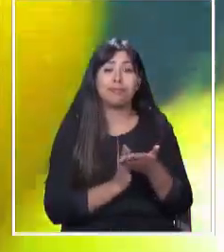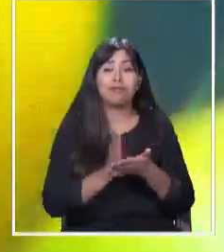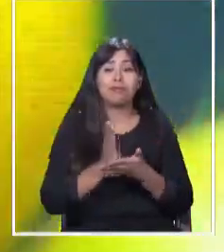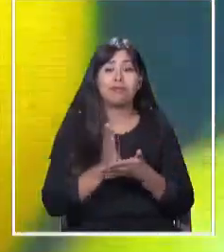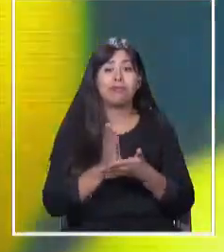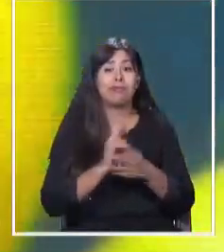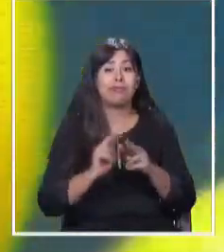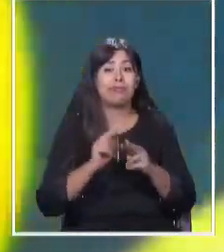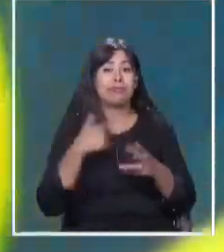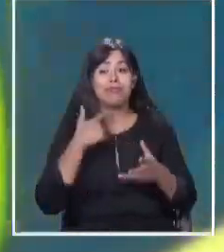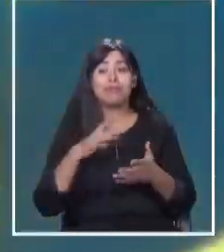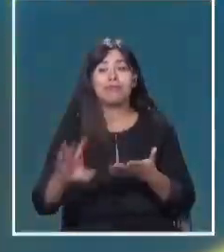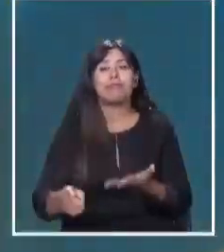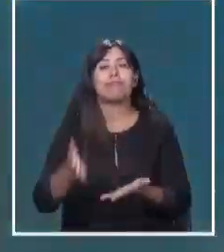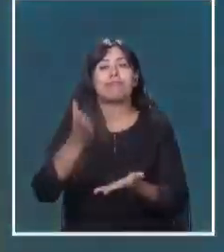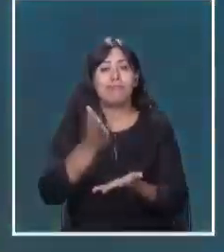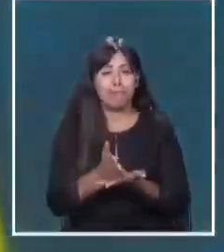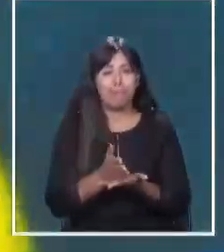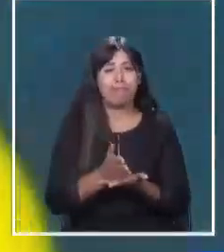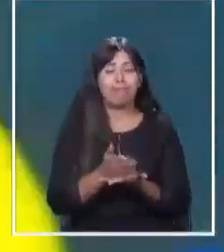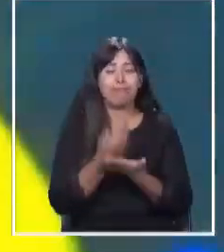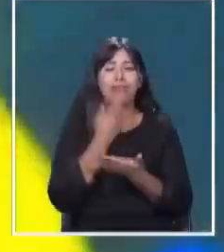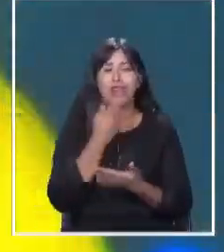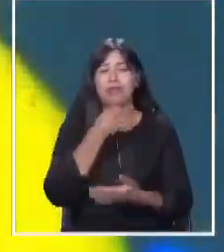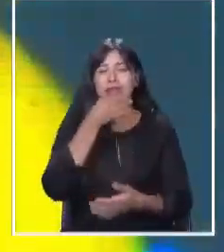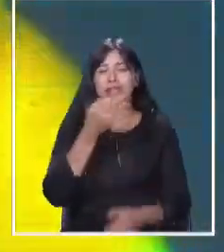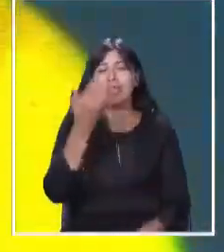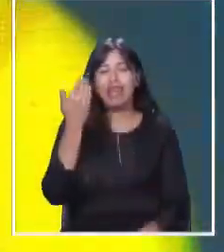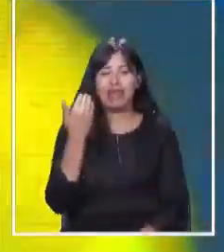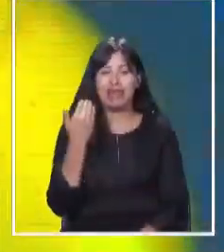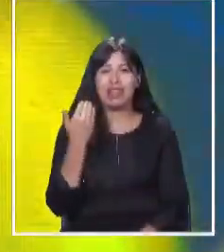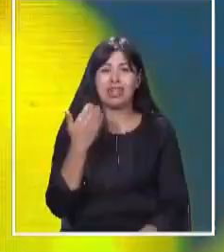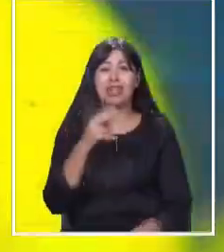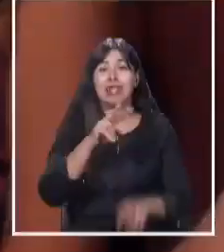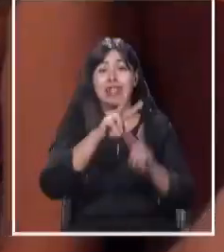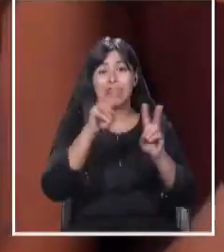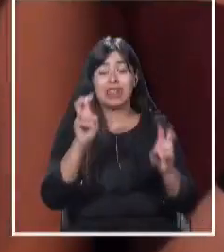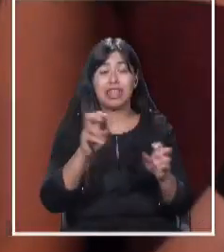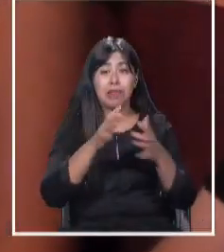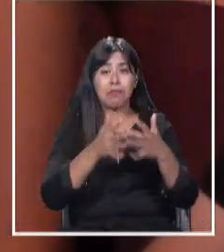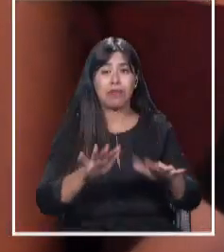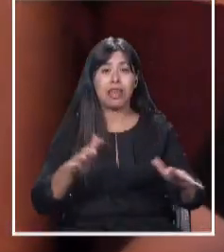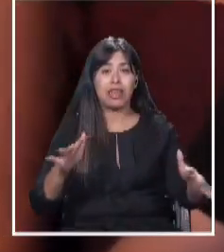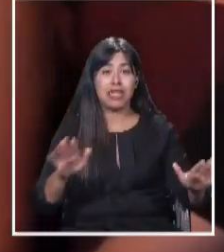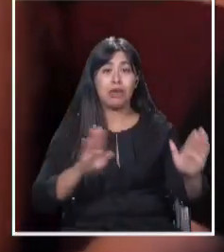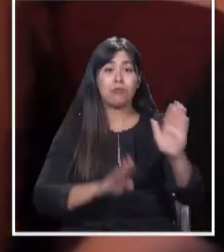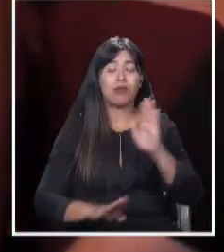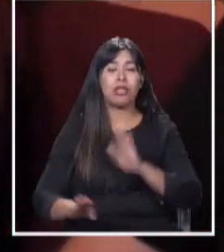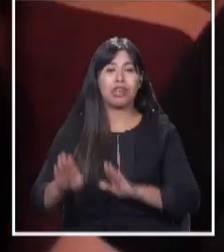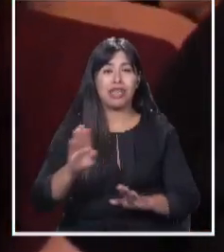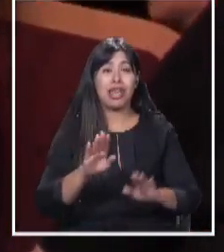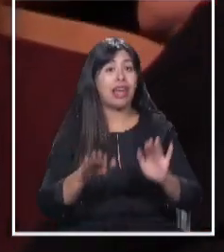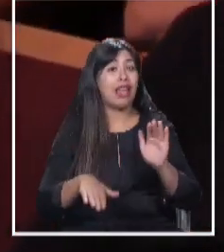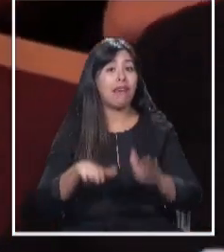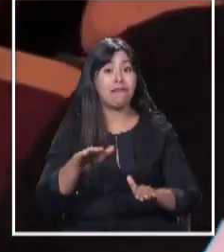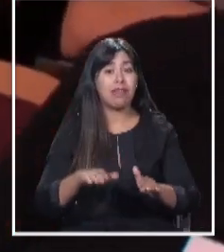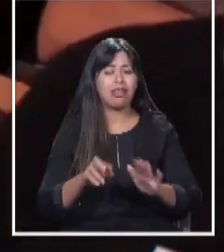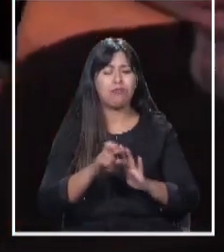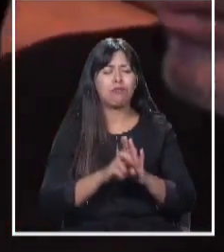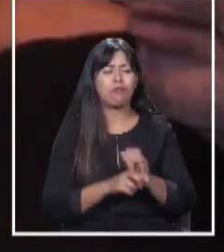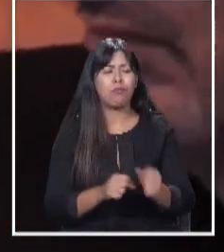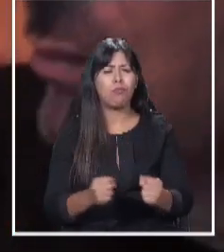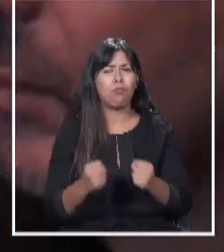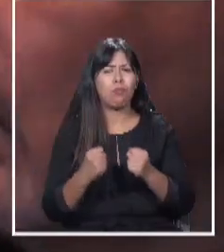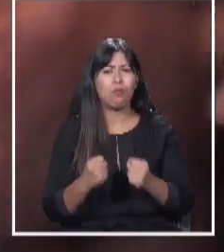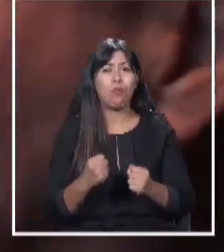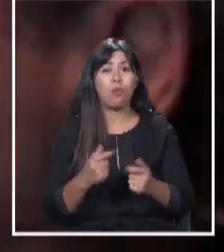toma de decisiones. En el tema también que hablamos antes de áreas marinas protegidas, ¿no? Muchas veces hay proyectos muy potentes para la